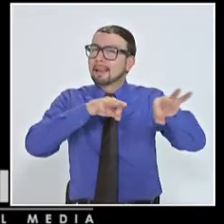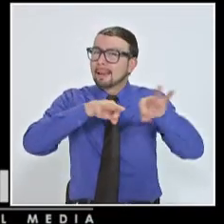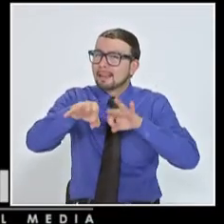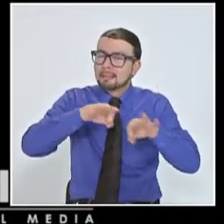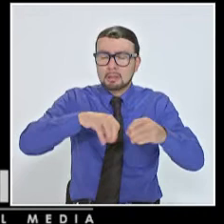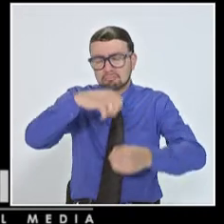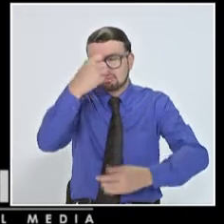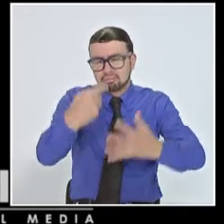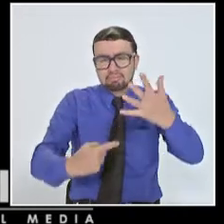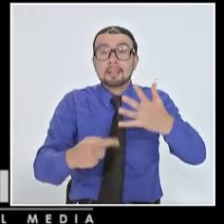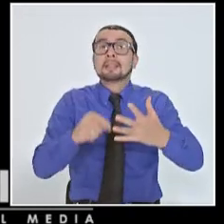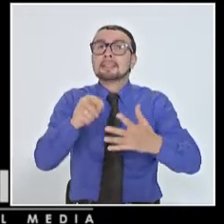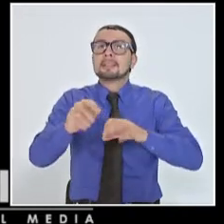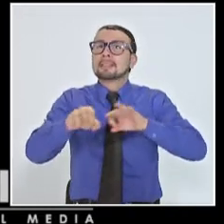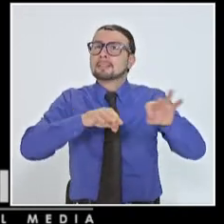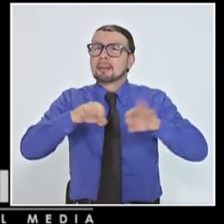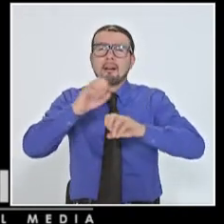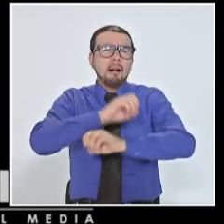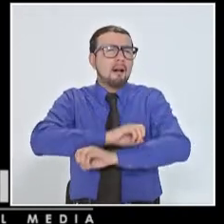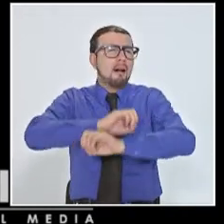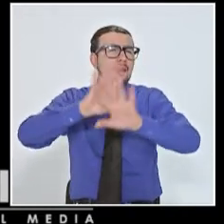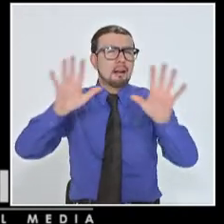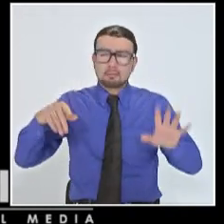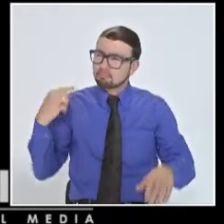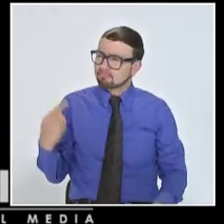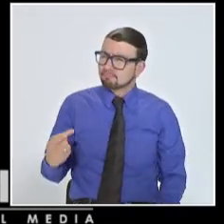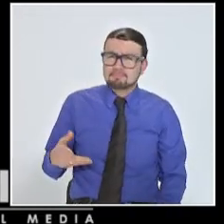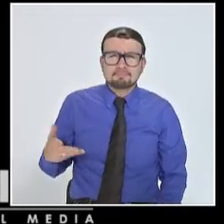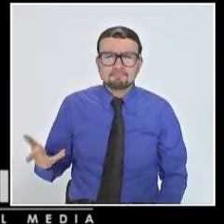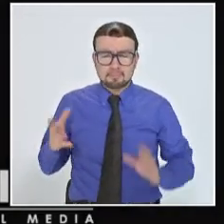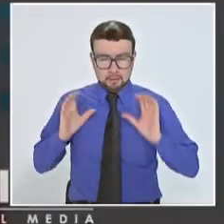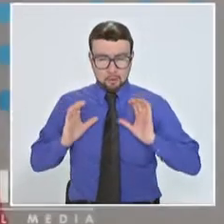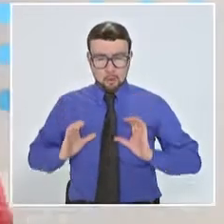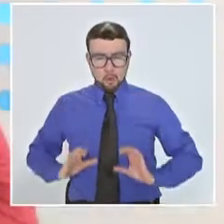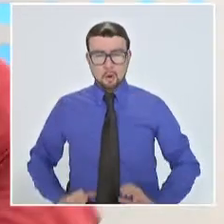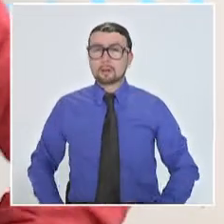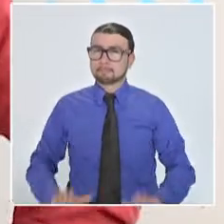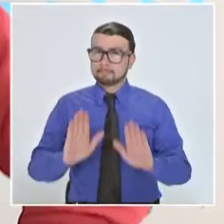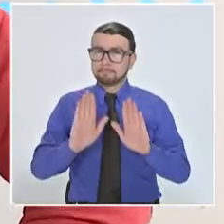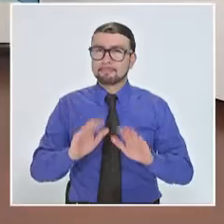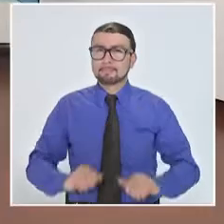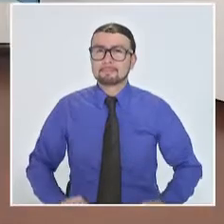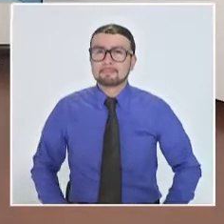comerciales, vamos a explicar muy bien toda esta parte de la anatomía. Ya regresamos.